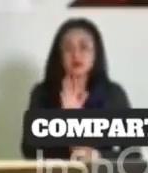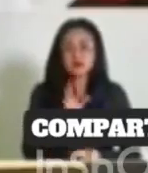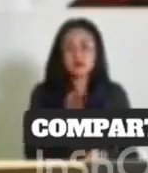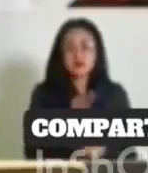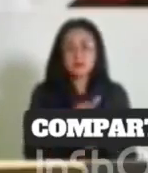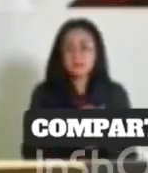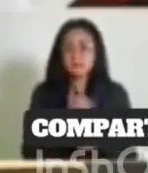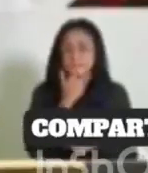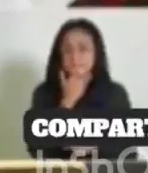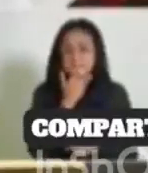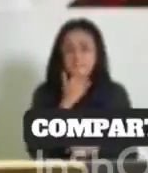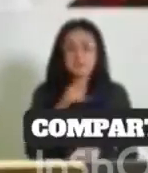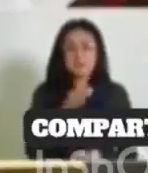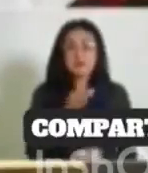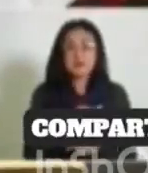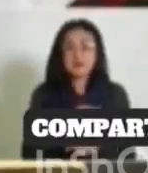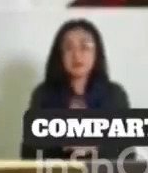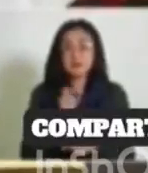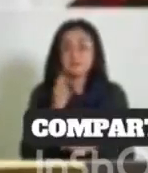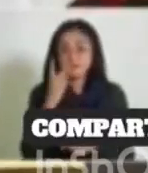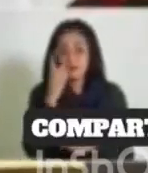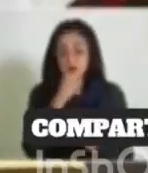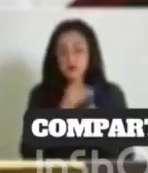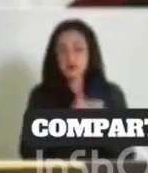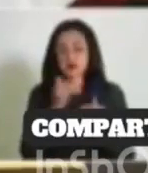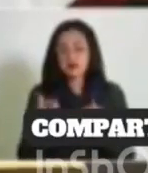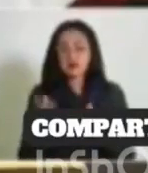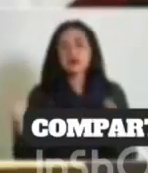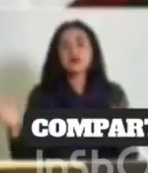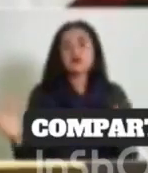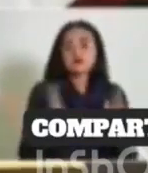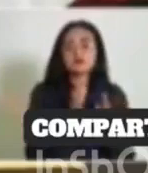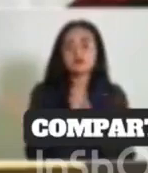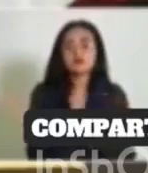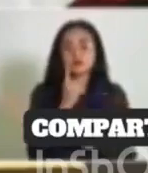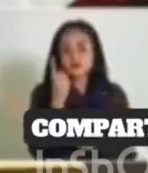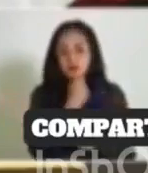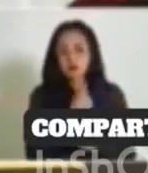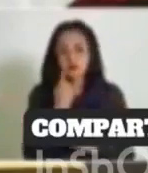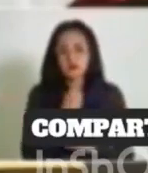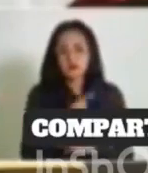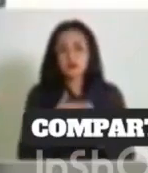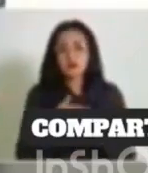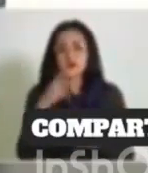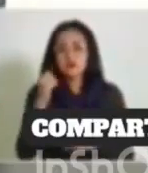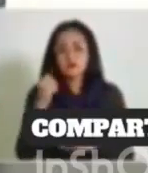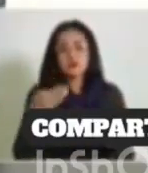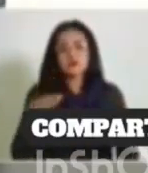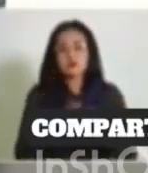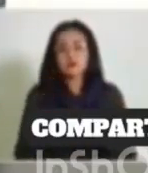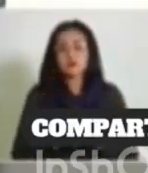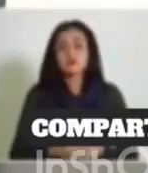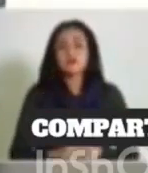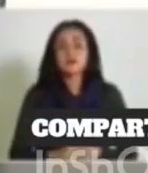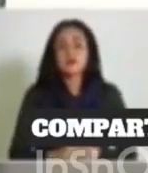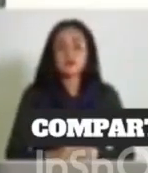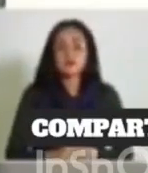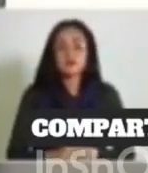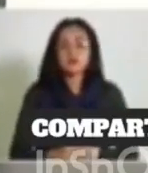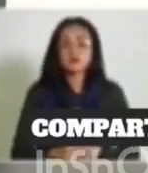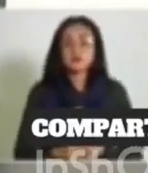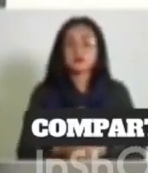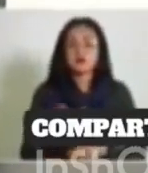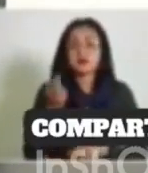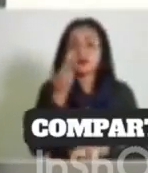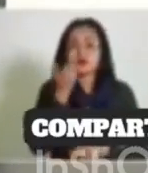Quiero resaltar, estaba 23 horas, ¿verdad? Se reduce a 21 horas. Sí. Perfecto. Así es, gobernador.